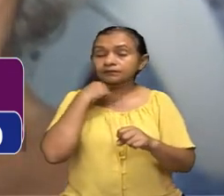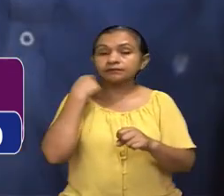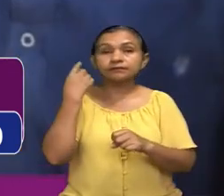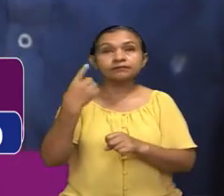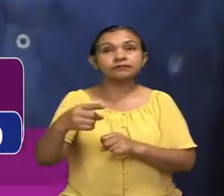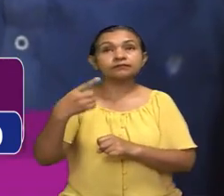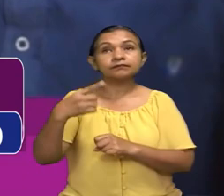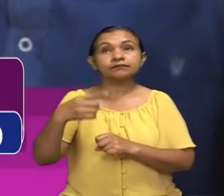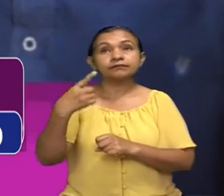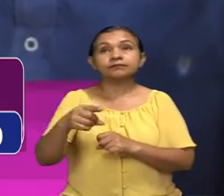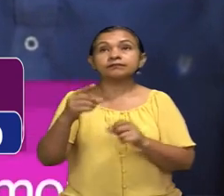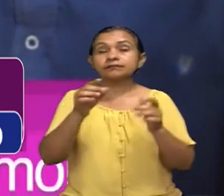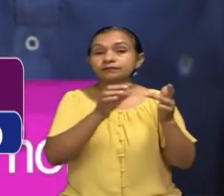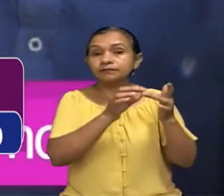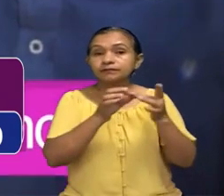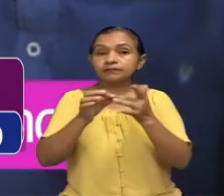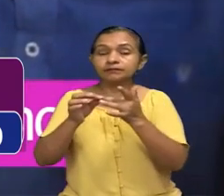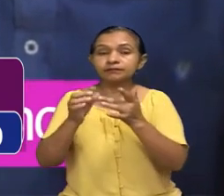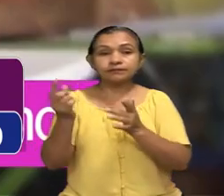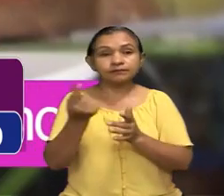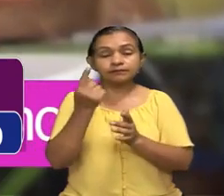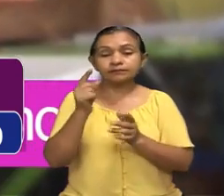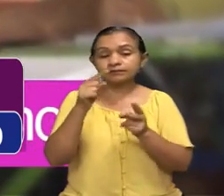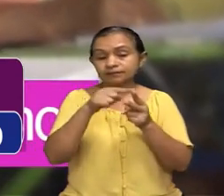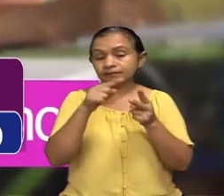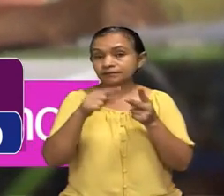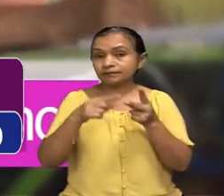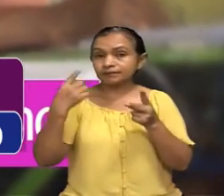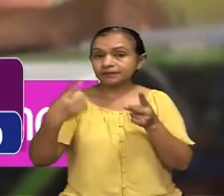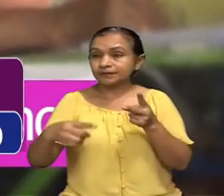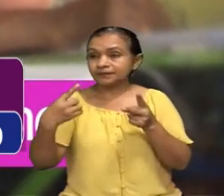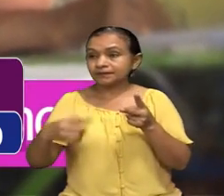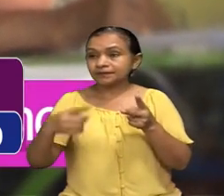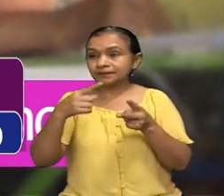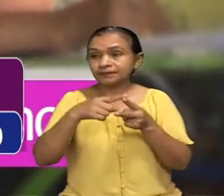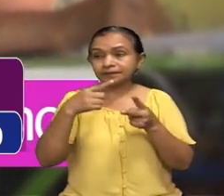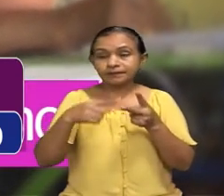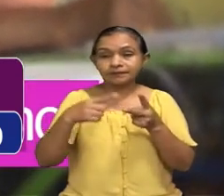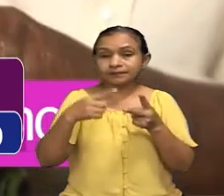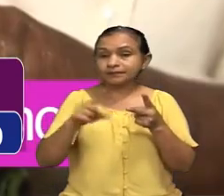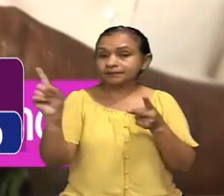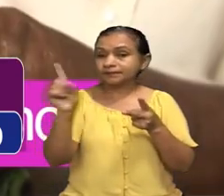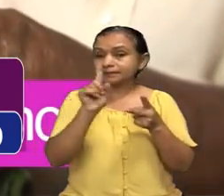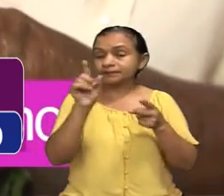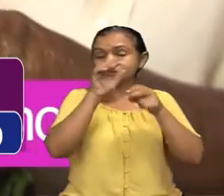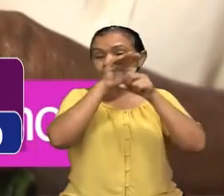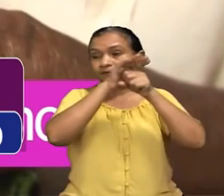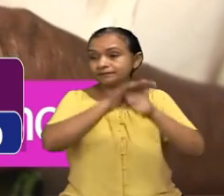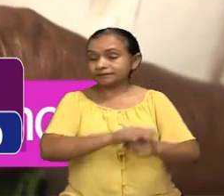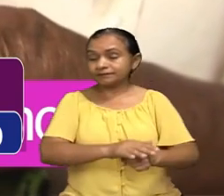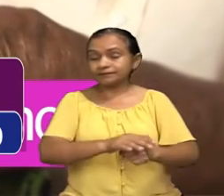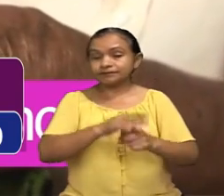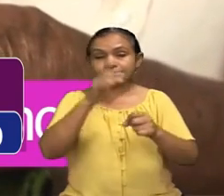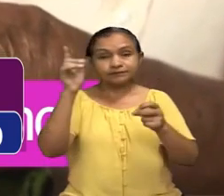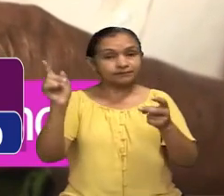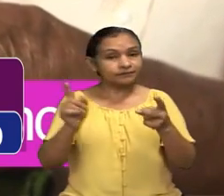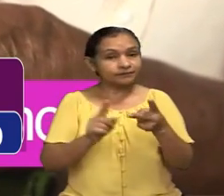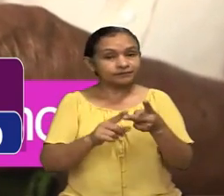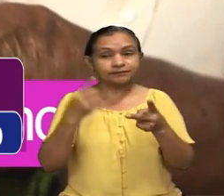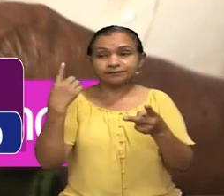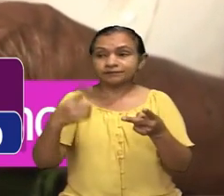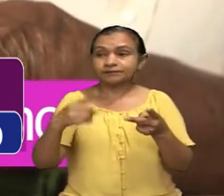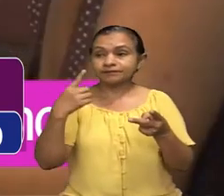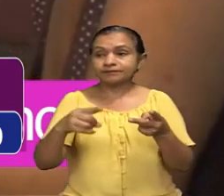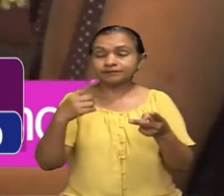derecho del trato preferencial. Te hablé solamente de dos derechos, fíjate, del derecho a la no discriminación y del derecho a